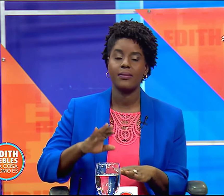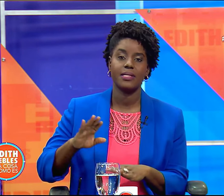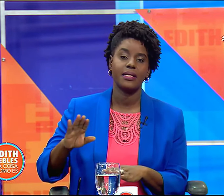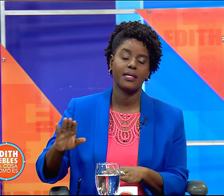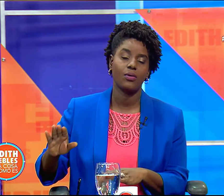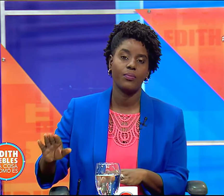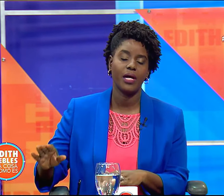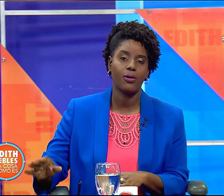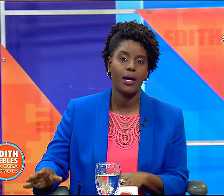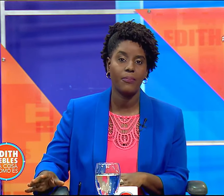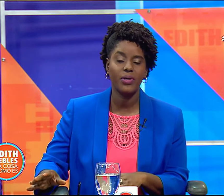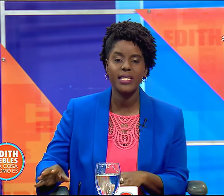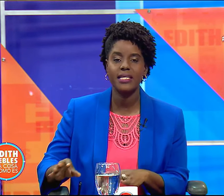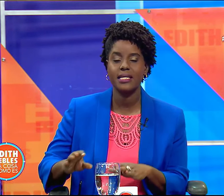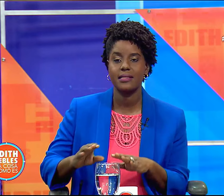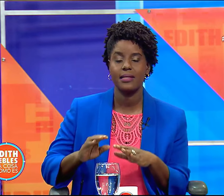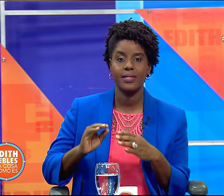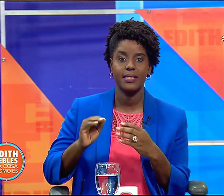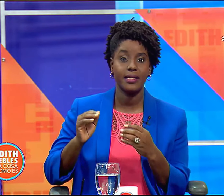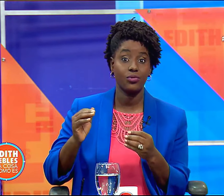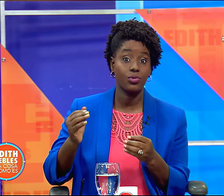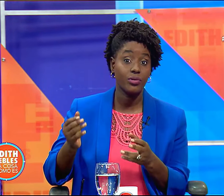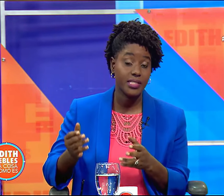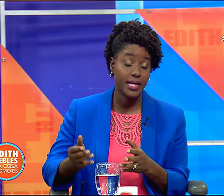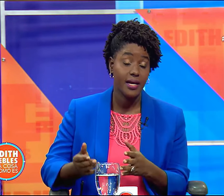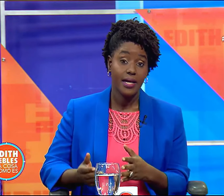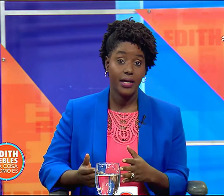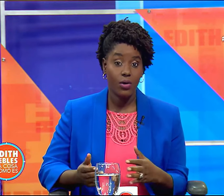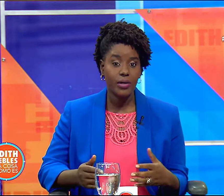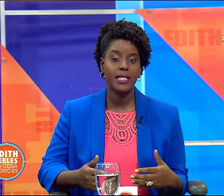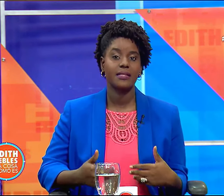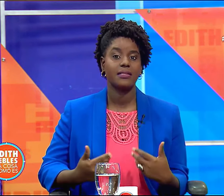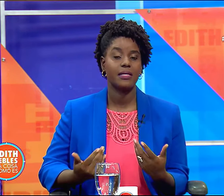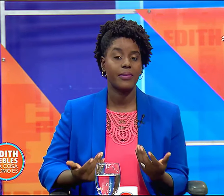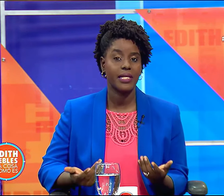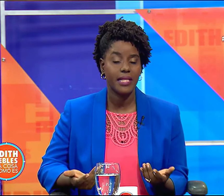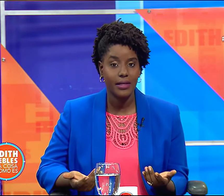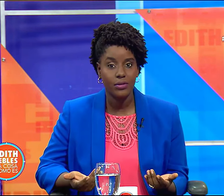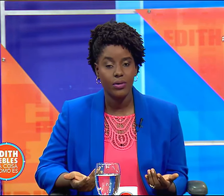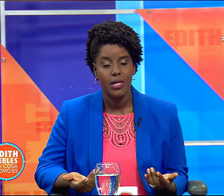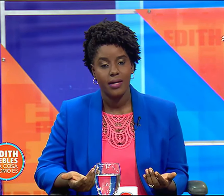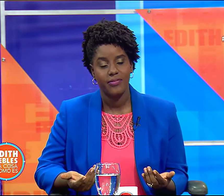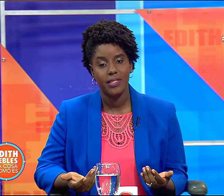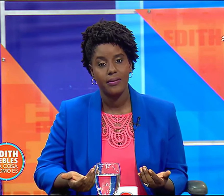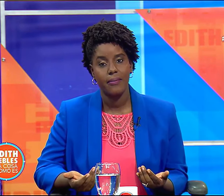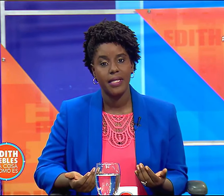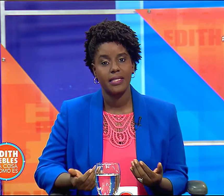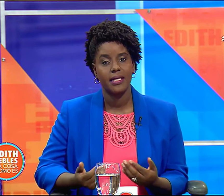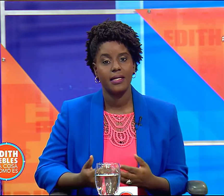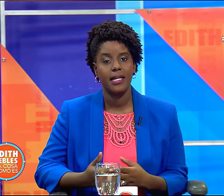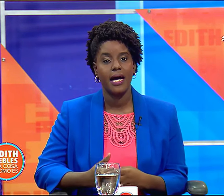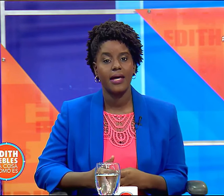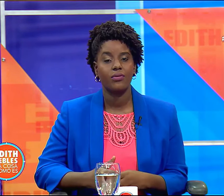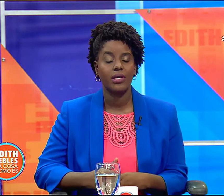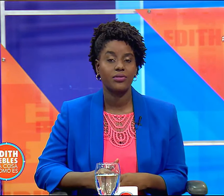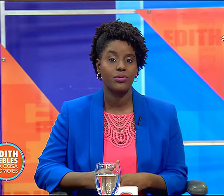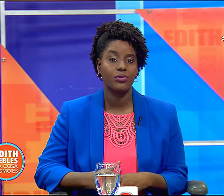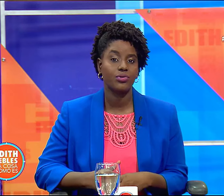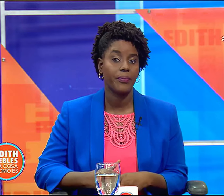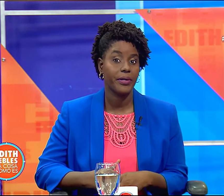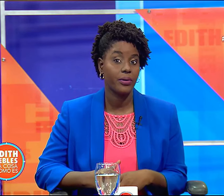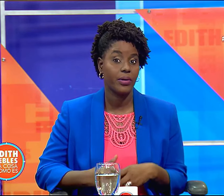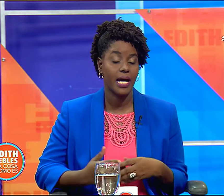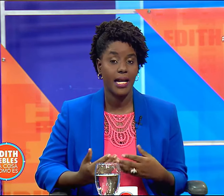que establecer que cumplan con las políticas, establecer que todo esté en orden, que se esté brindando efectivamente la